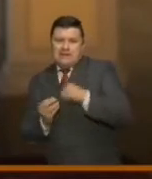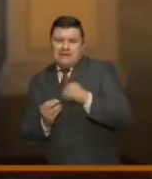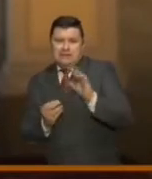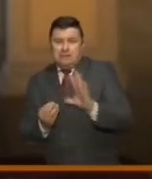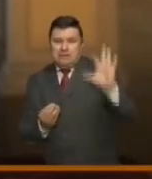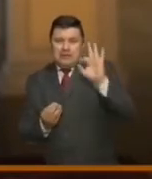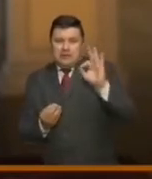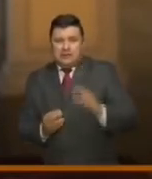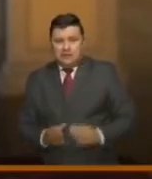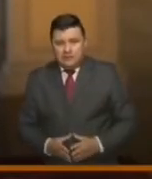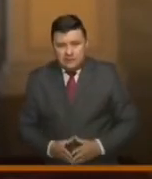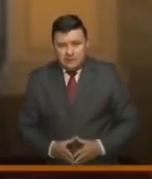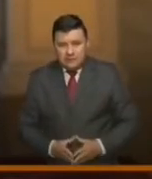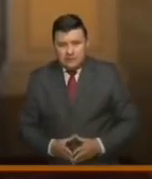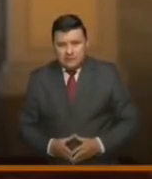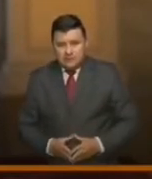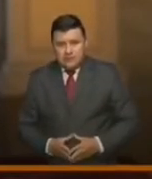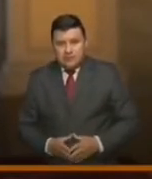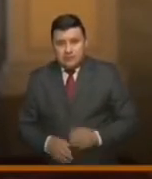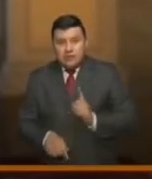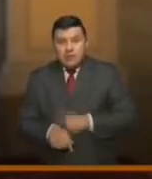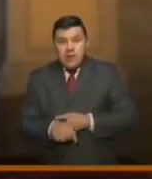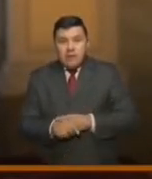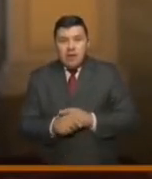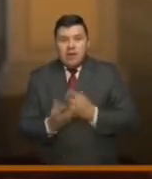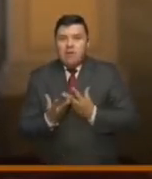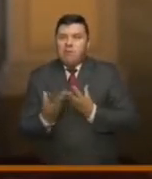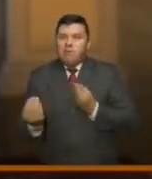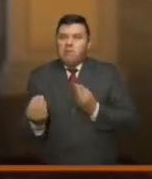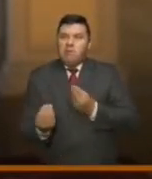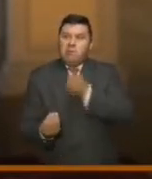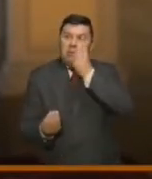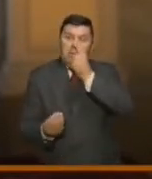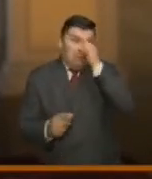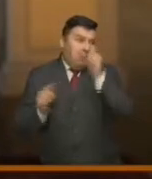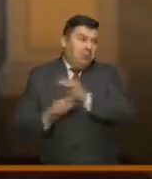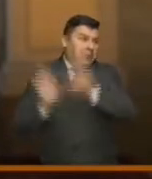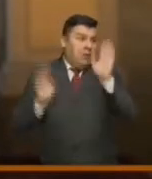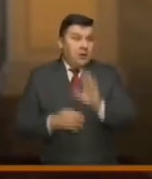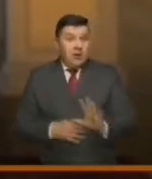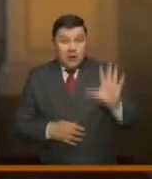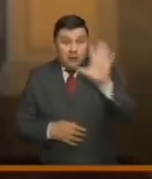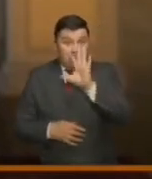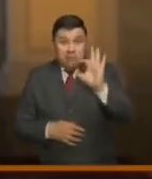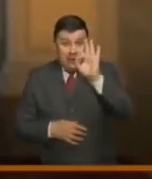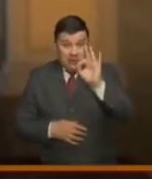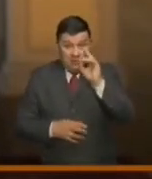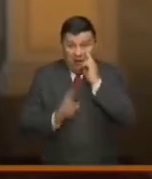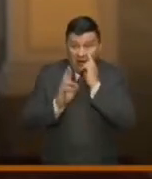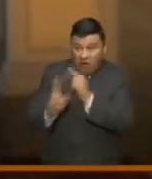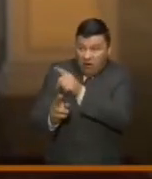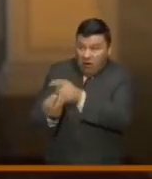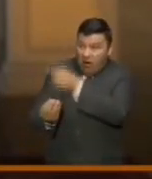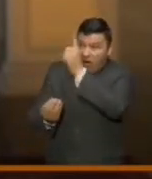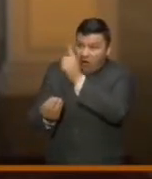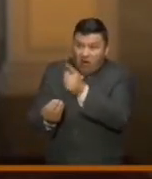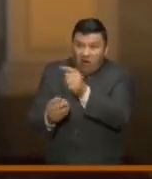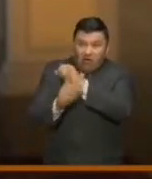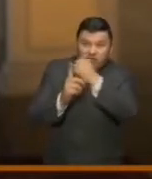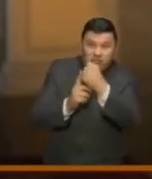esta pandemia este no es un momento para las divisiones políticas el virus no reconocen entre sectores sociales